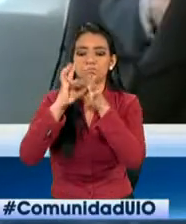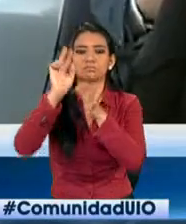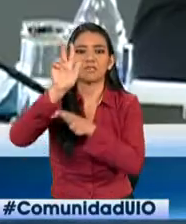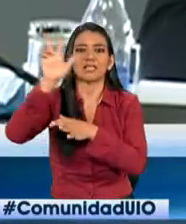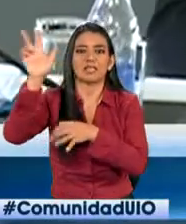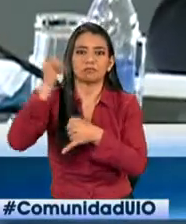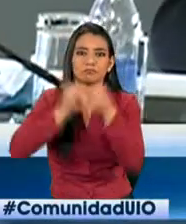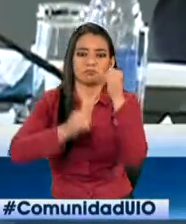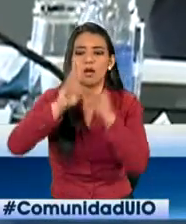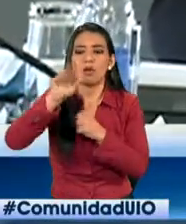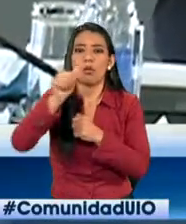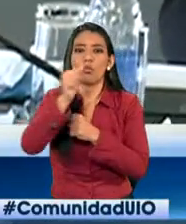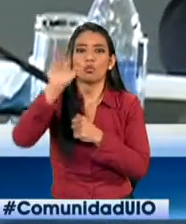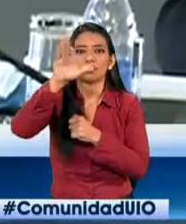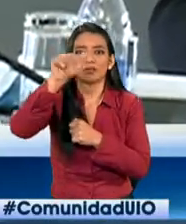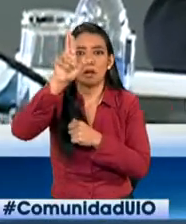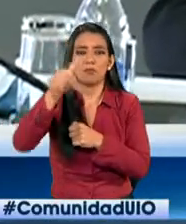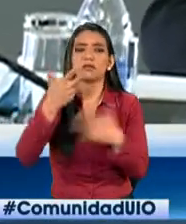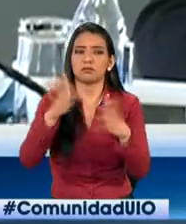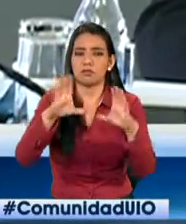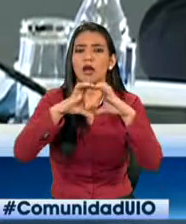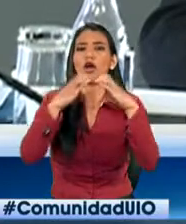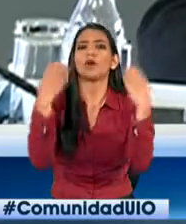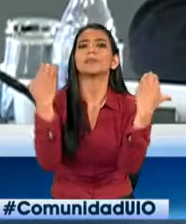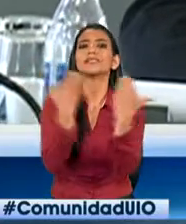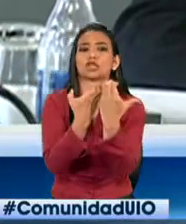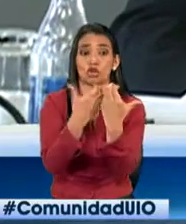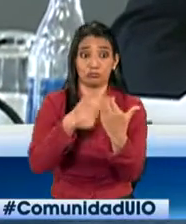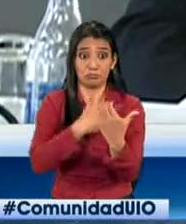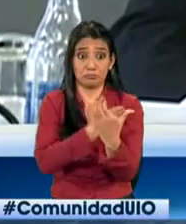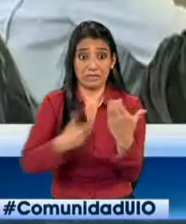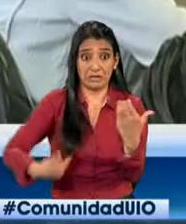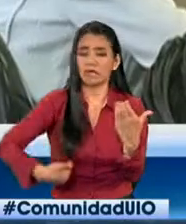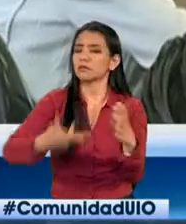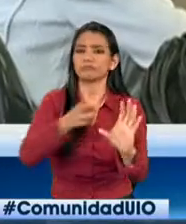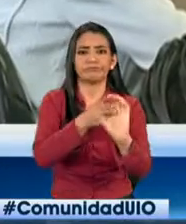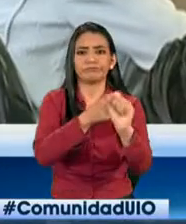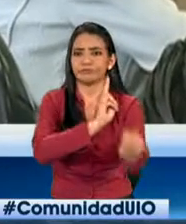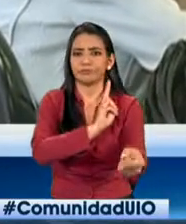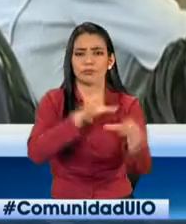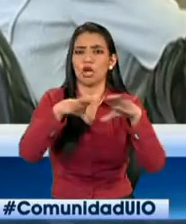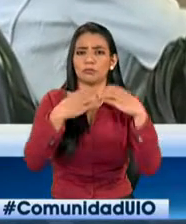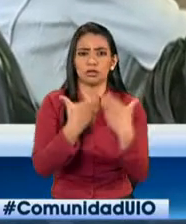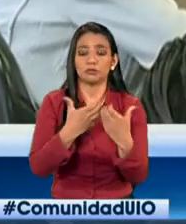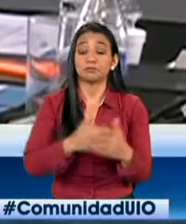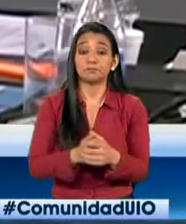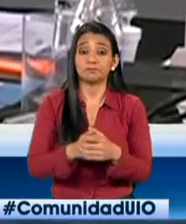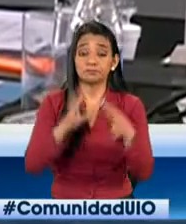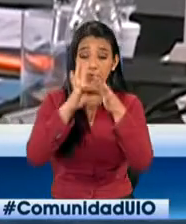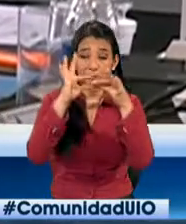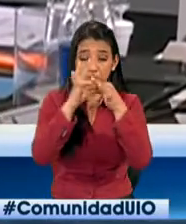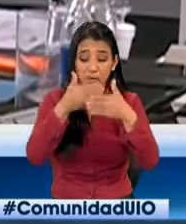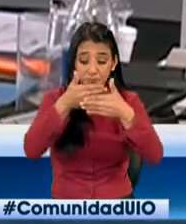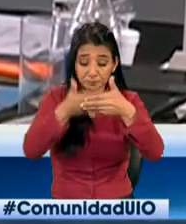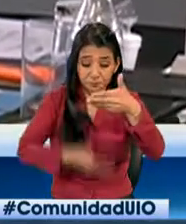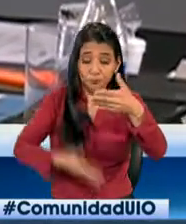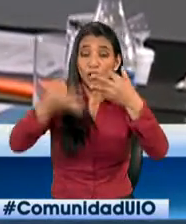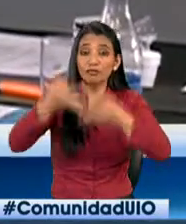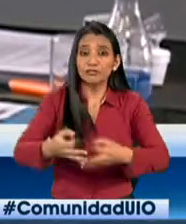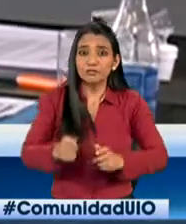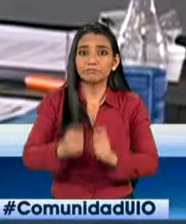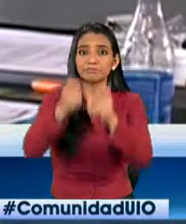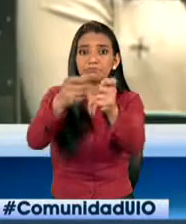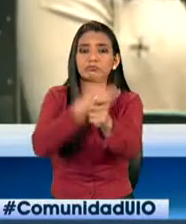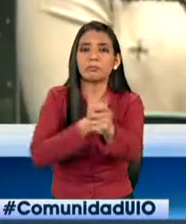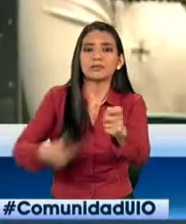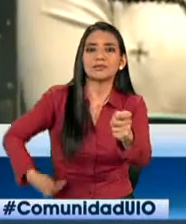Bustamante, expresó su renuncia a la presidencia de la comisión que presidía en el legislativo. El texto del documento oficial que va dirigido a la presidenta de la